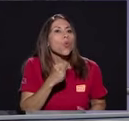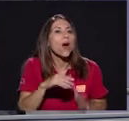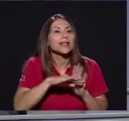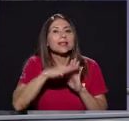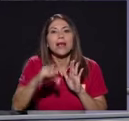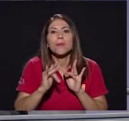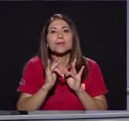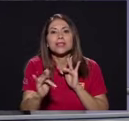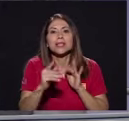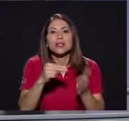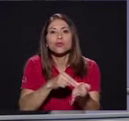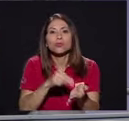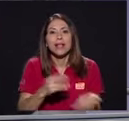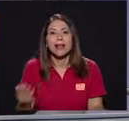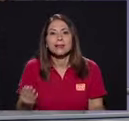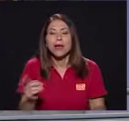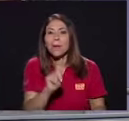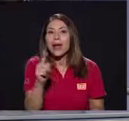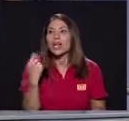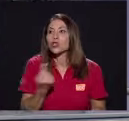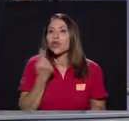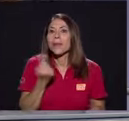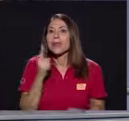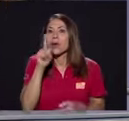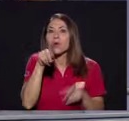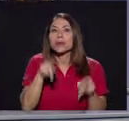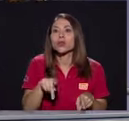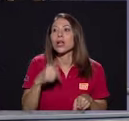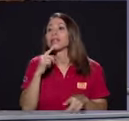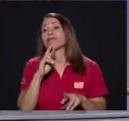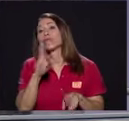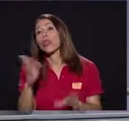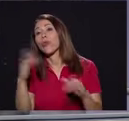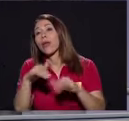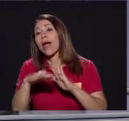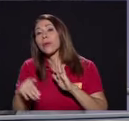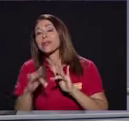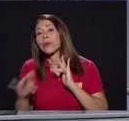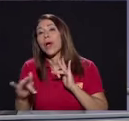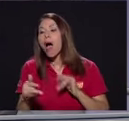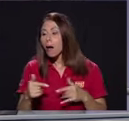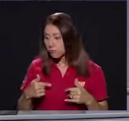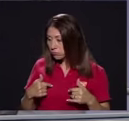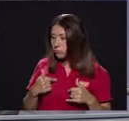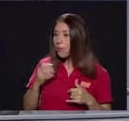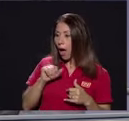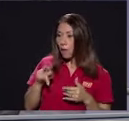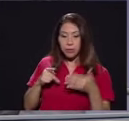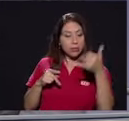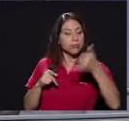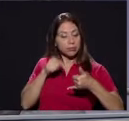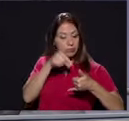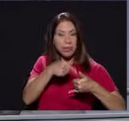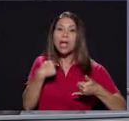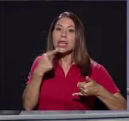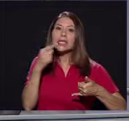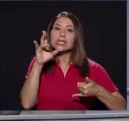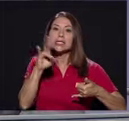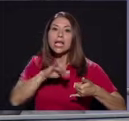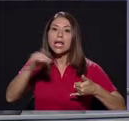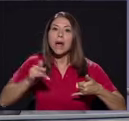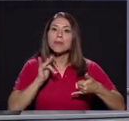camas están vacías en los hospitales. Para que no solo sea una persona que está en la web, no hay camas. Yo tengo una aplicación que dice que hay 7 camas vacías y exijo mi